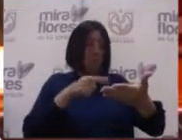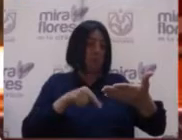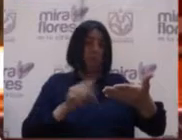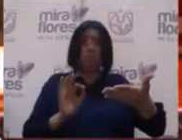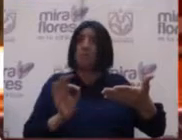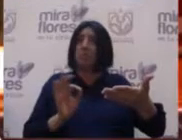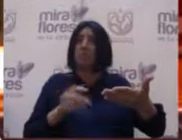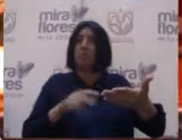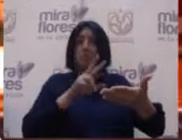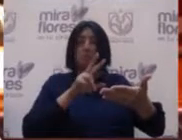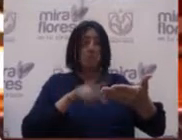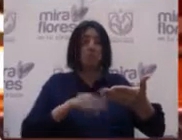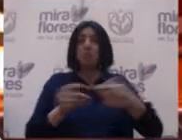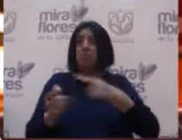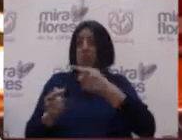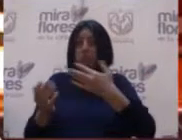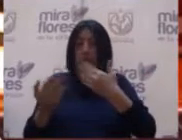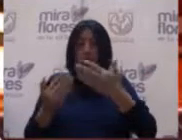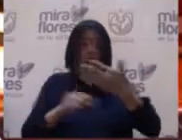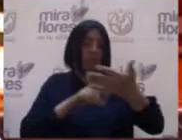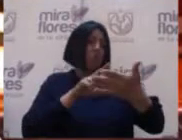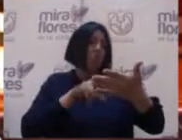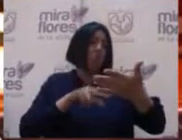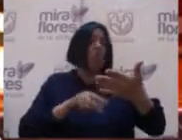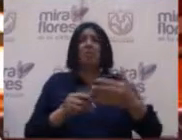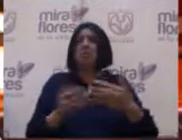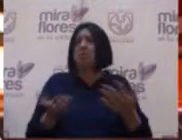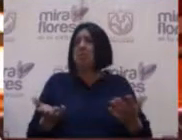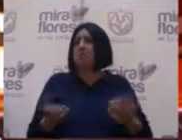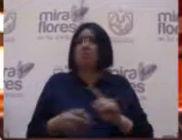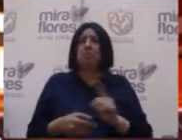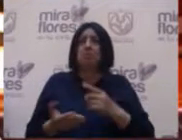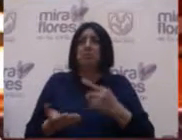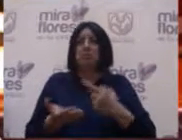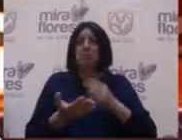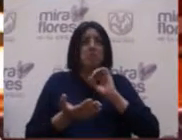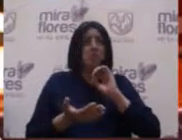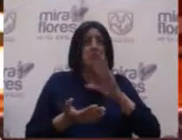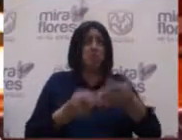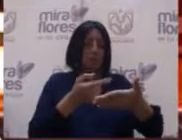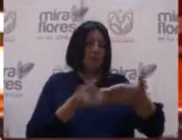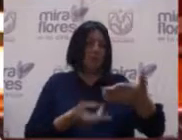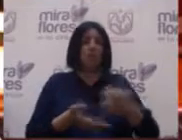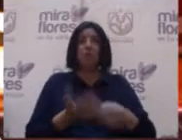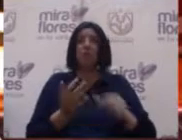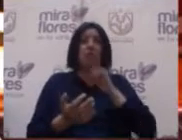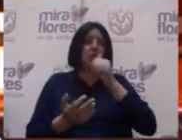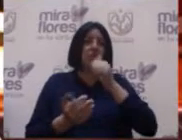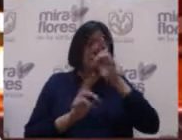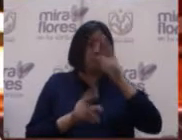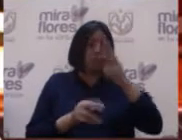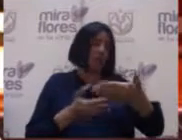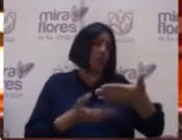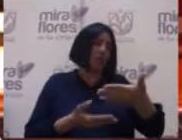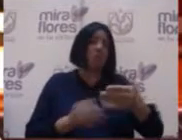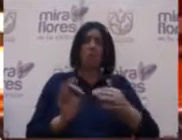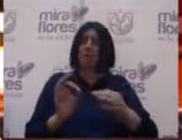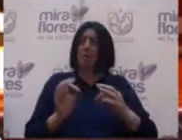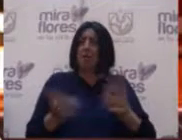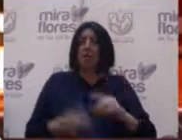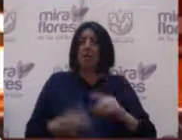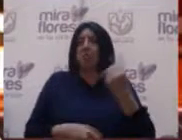y lo he revisado todo mientras que usted hablaba, había una situación donde se decía que había una falta de respeto o que solamente